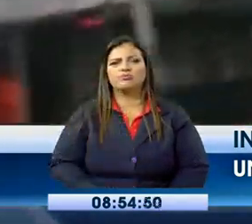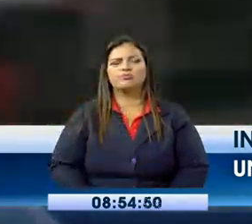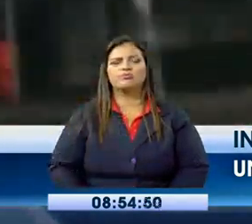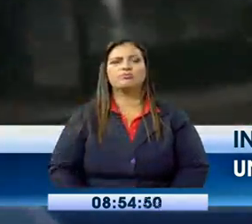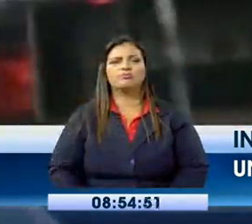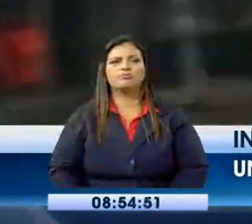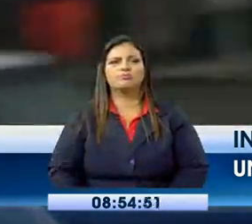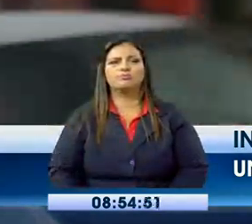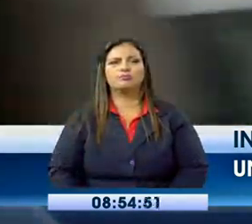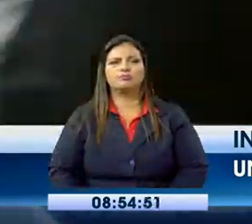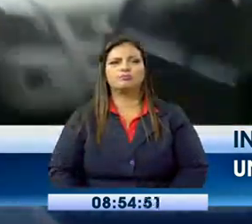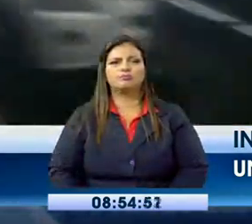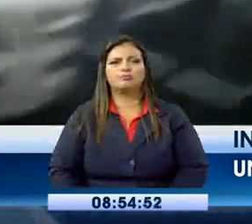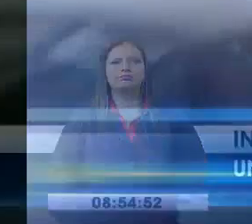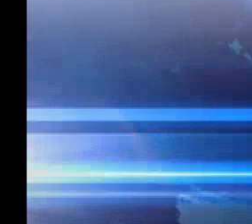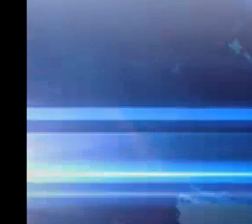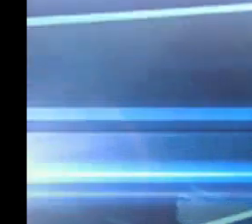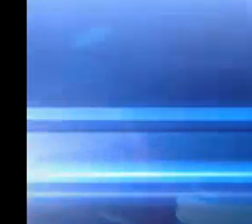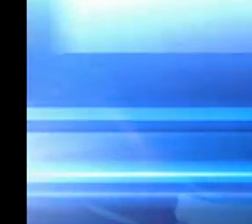Saona.